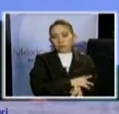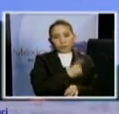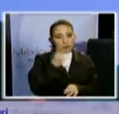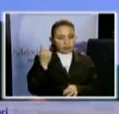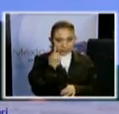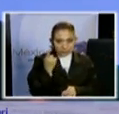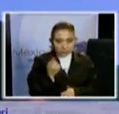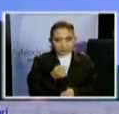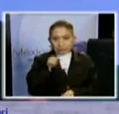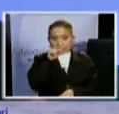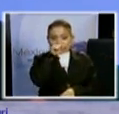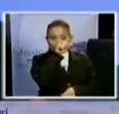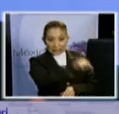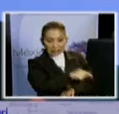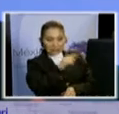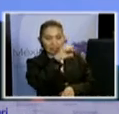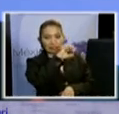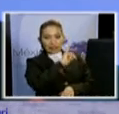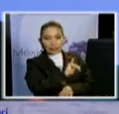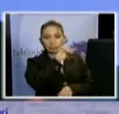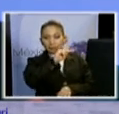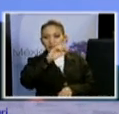simplemente porque el IPCC